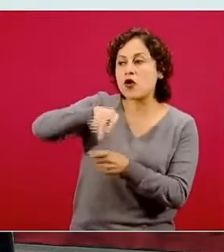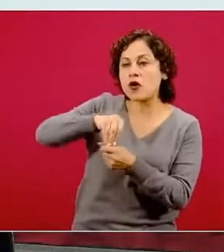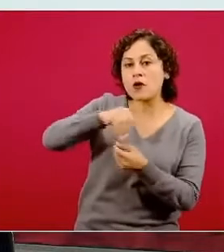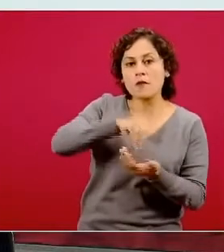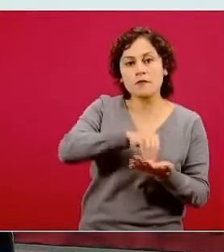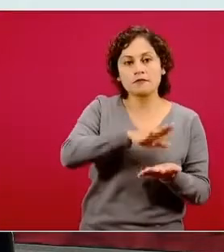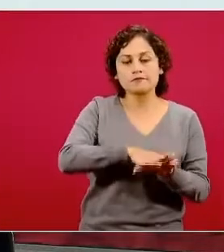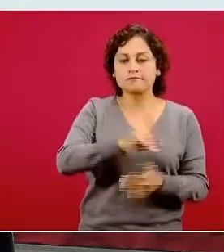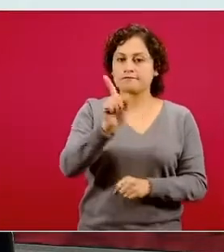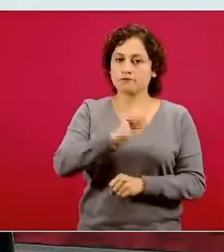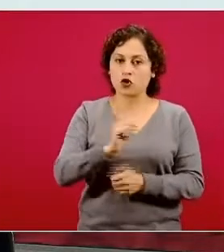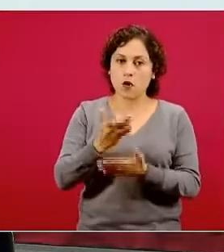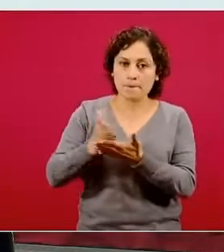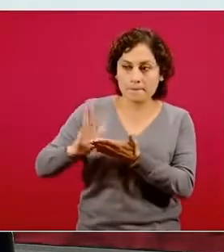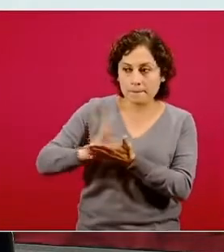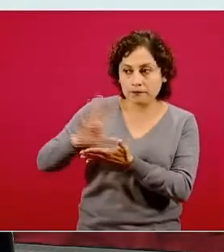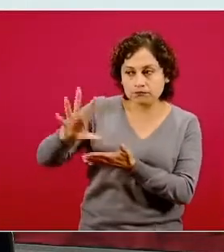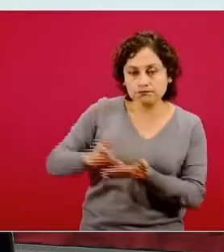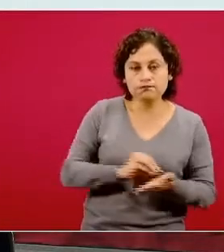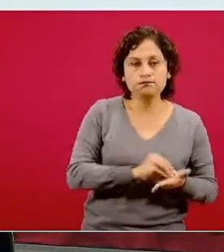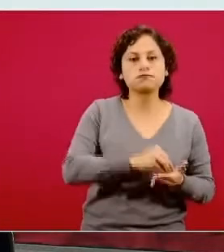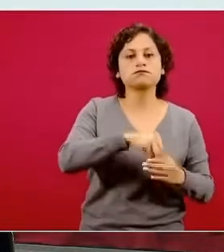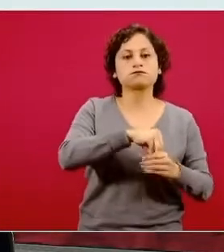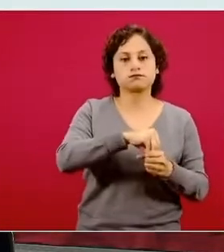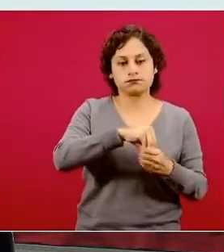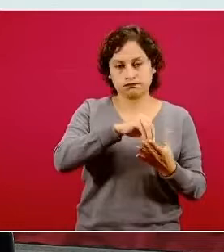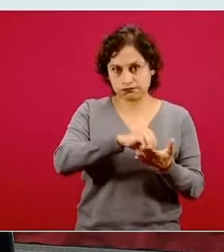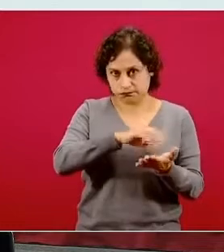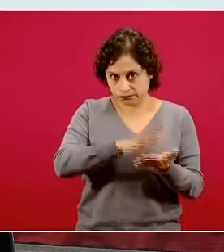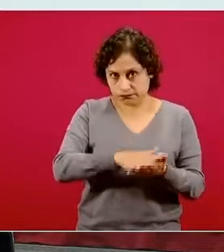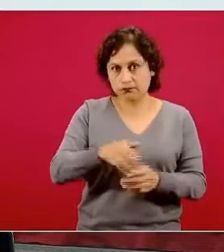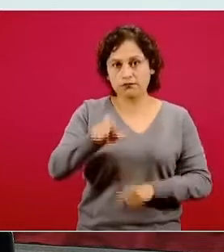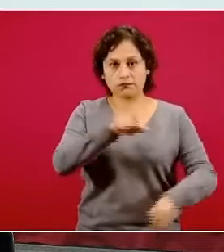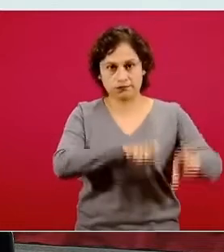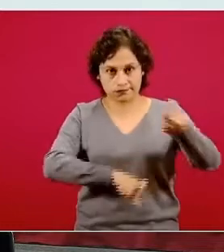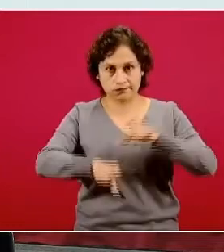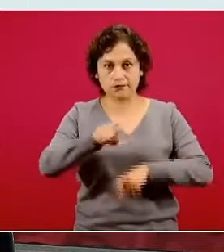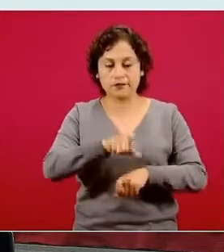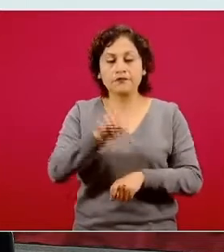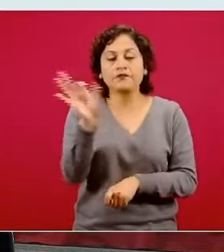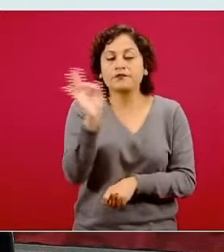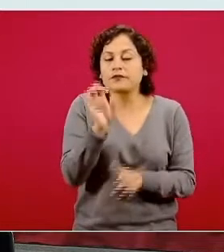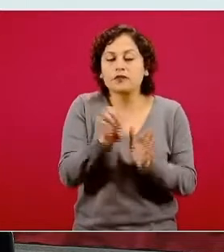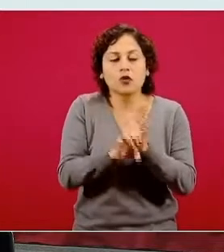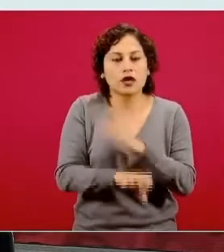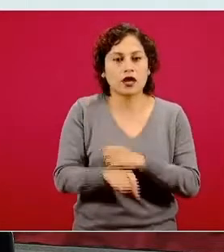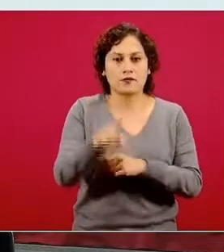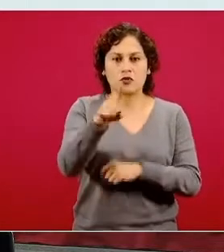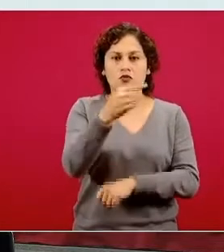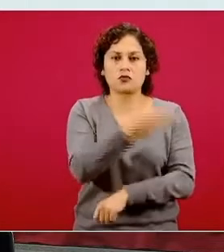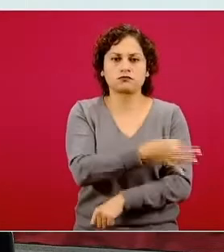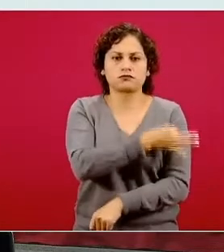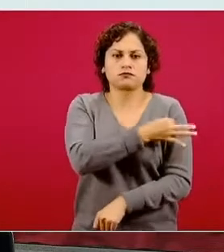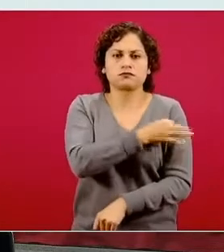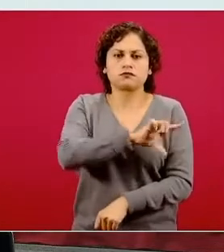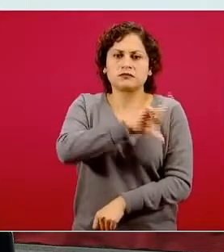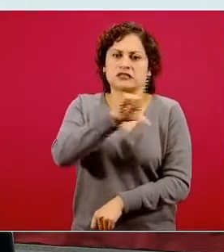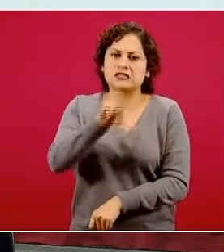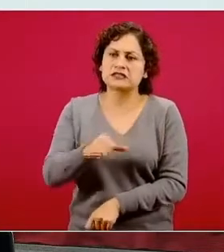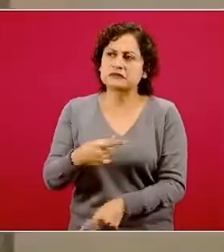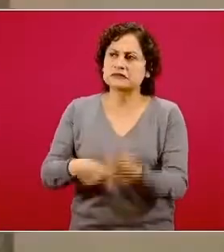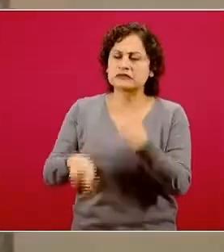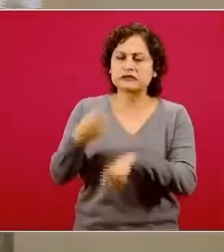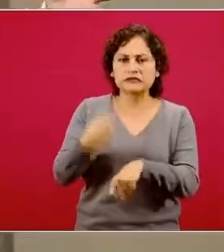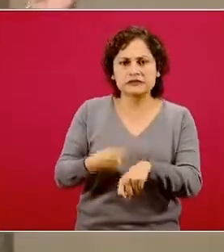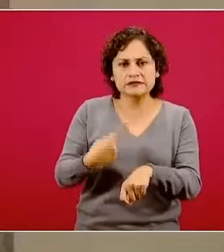Si uno, después de aplicarse la vacuna, enferma, es porque ya estaba lo más probable es que ya estuviera en periodo de